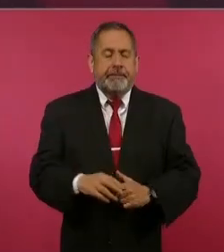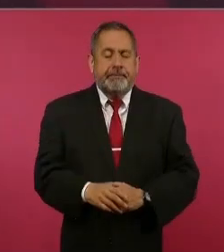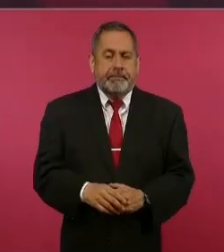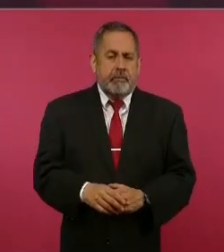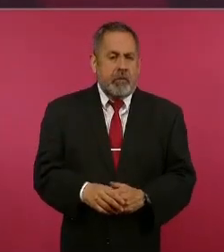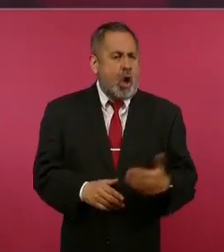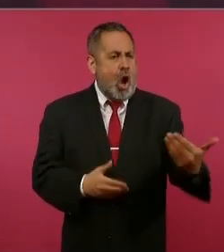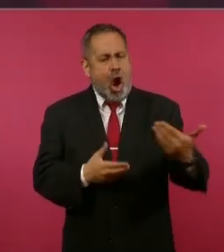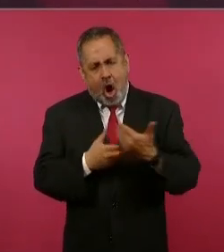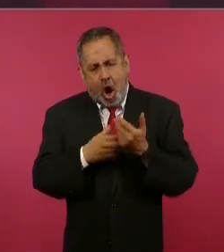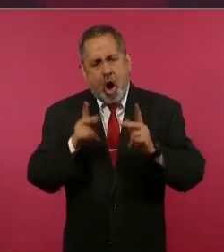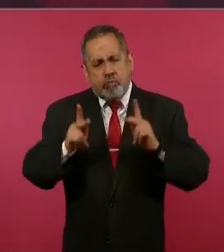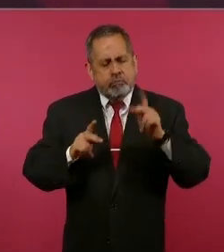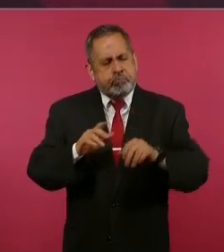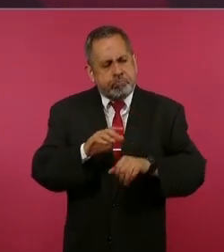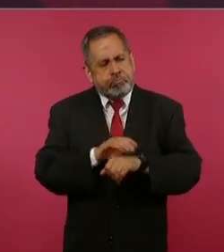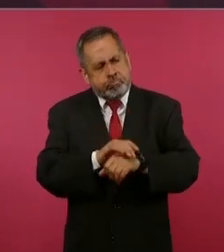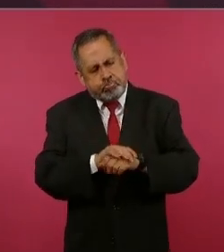amistosa.